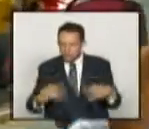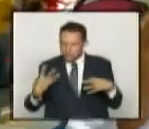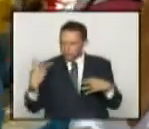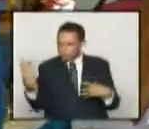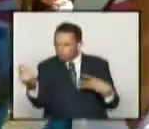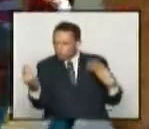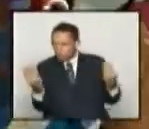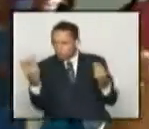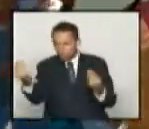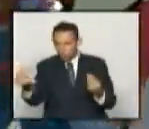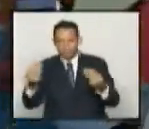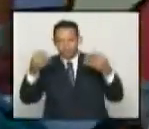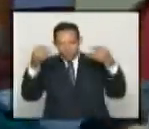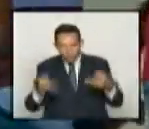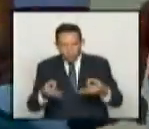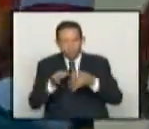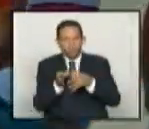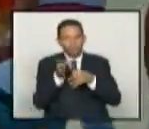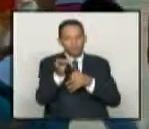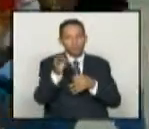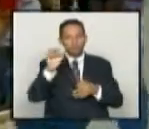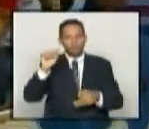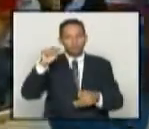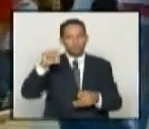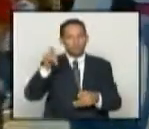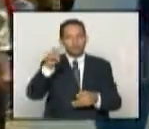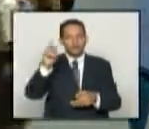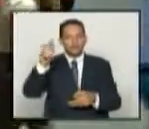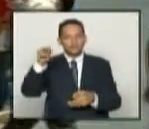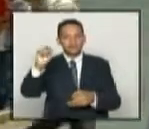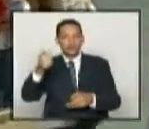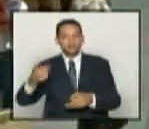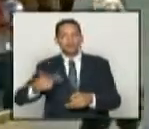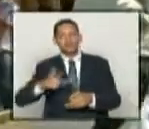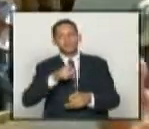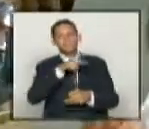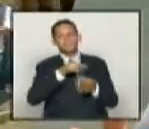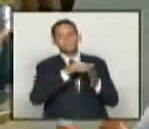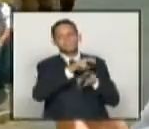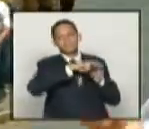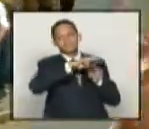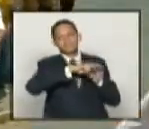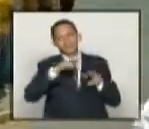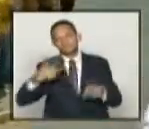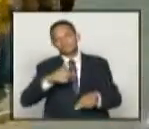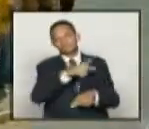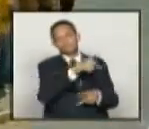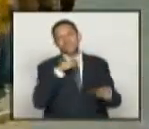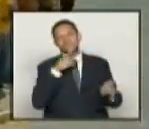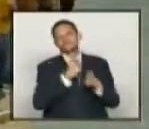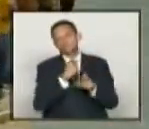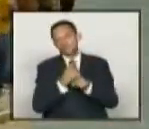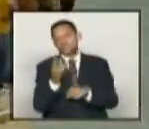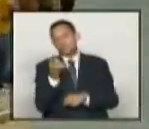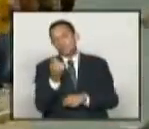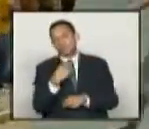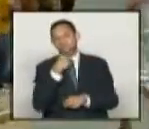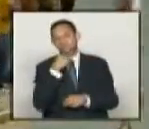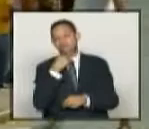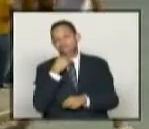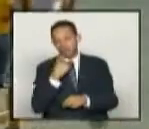veces los ansermeños no pueden ir a Manizales porque no tienen los recursos o el tiempo. Entonces estamos trayendo las entidades